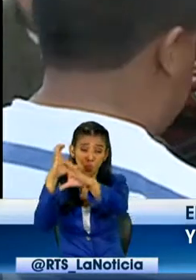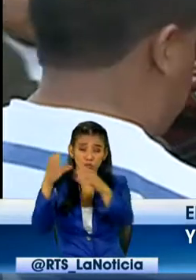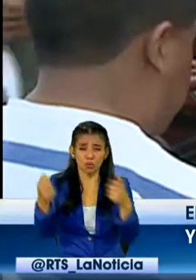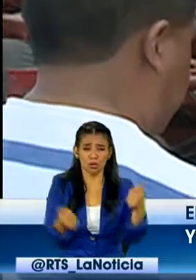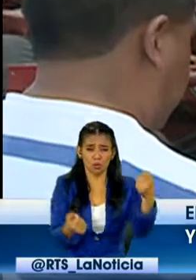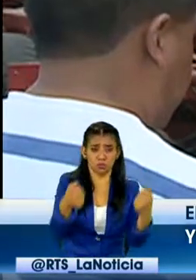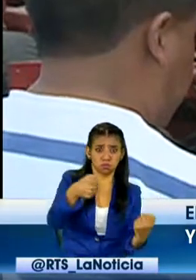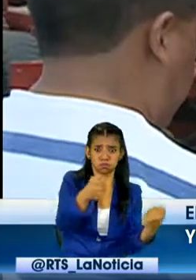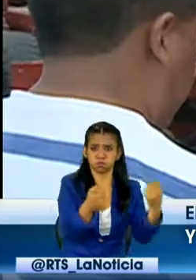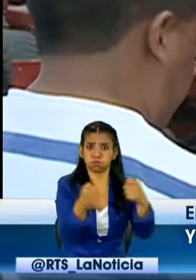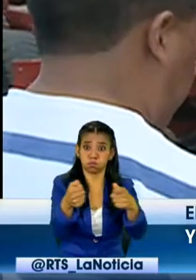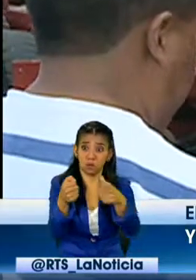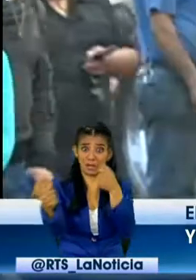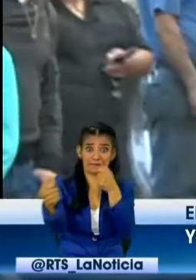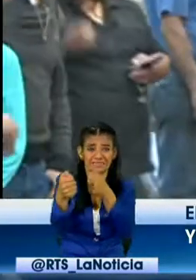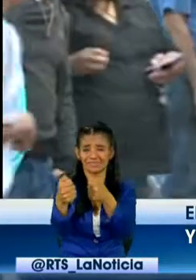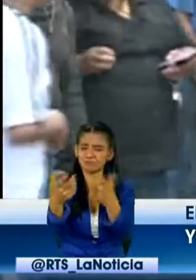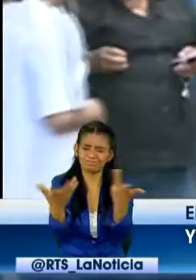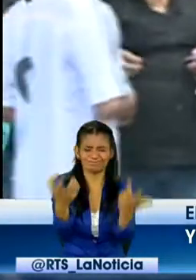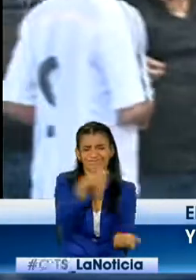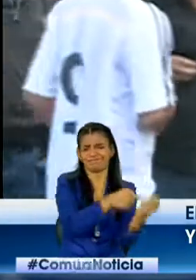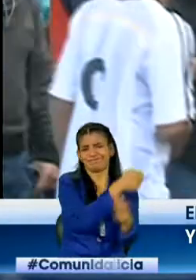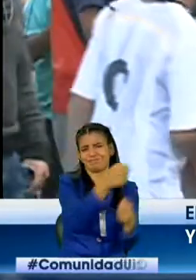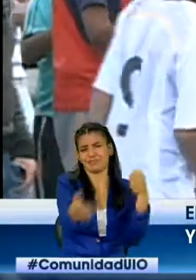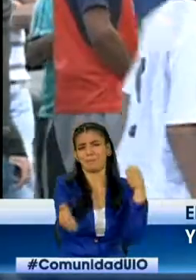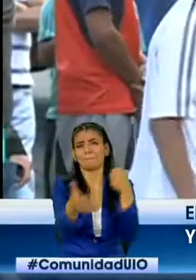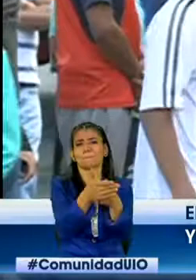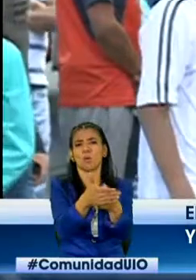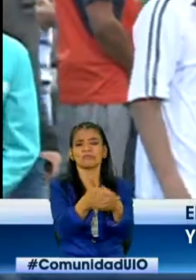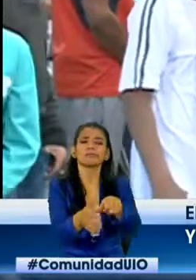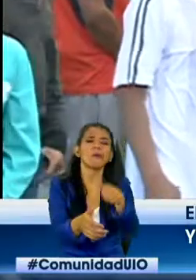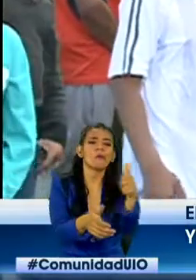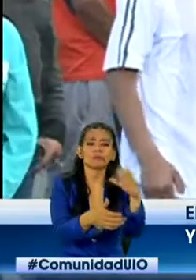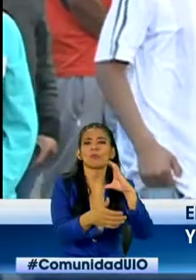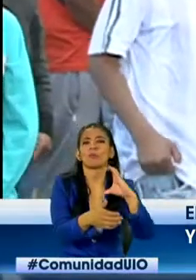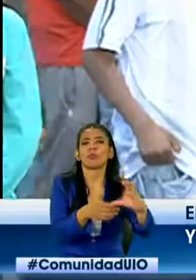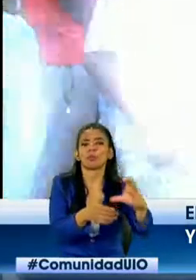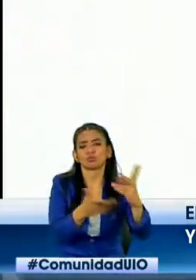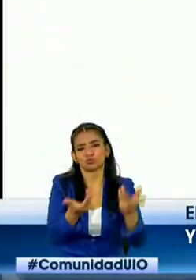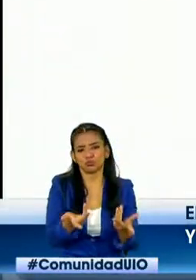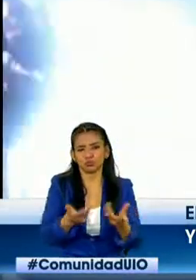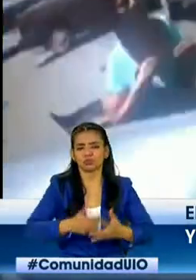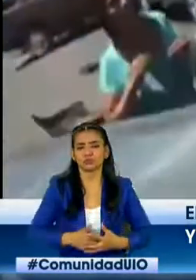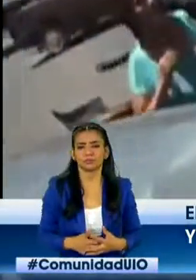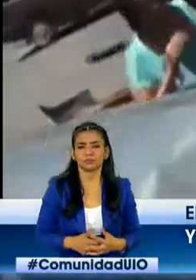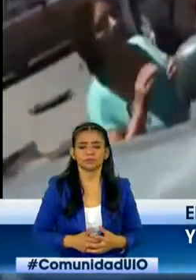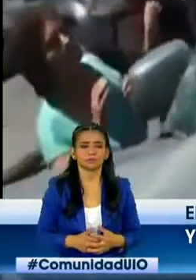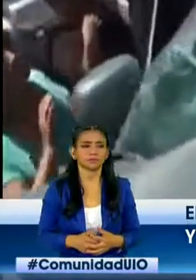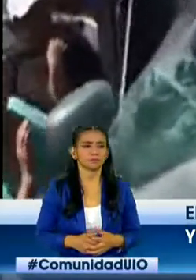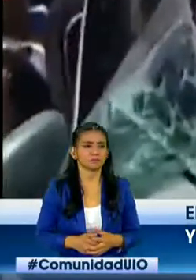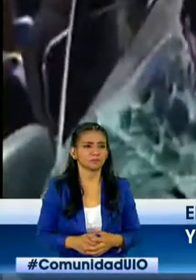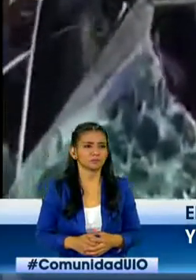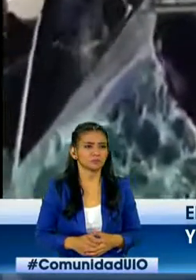realizó una maniobra brusca que segundos después terminó impactándose con otra unidad de servicio interprovincial.